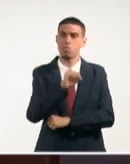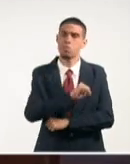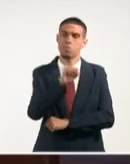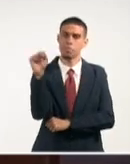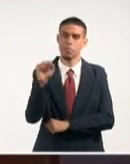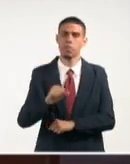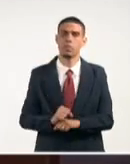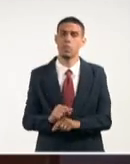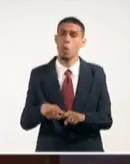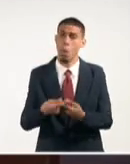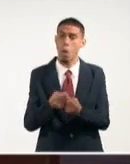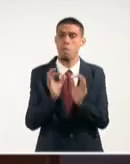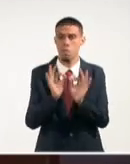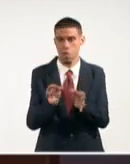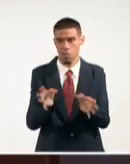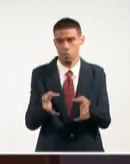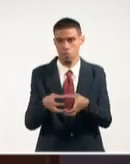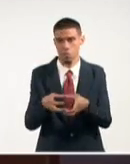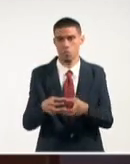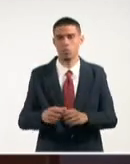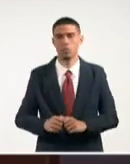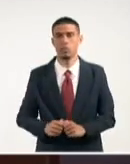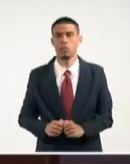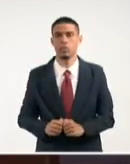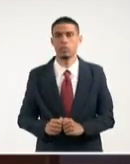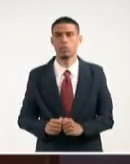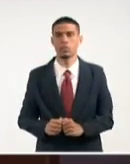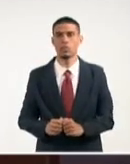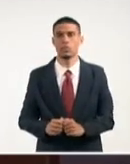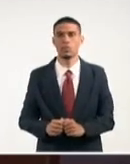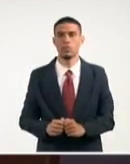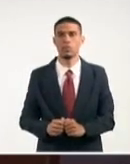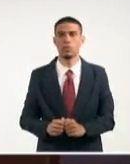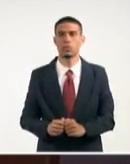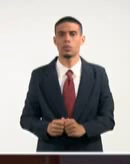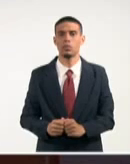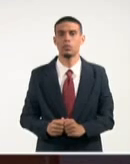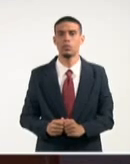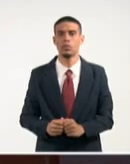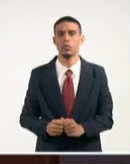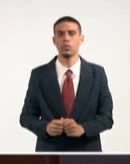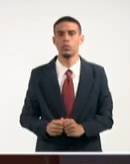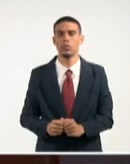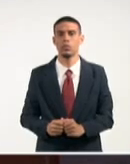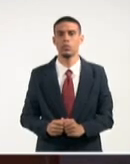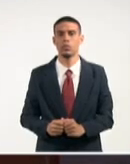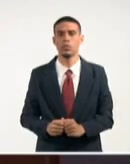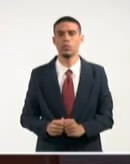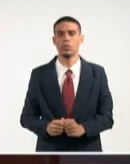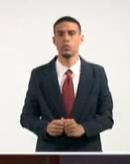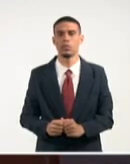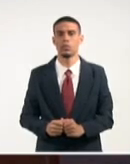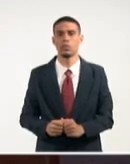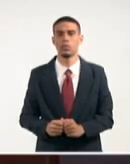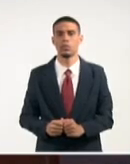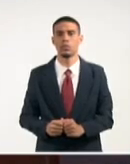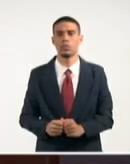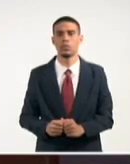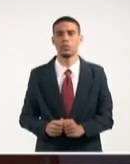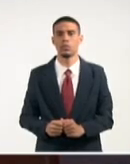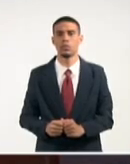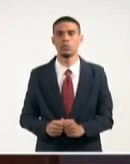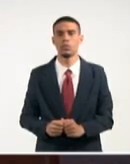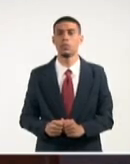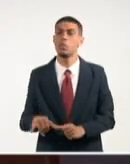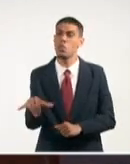sustenta la vocación internacionalista de nuestro pueblo y sus proezas en otras tierras